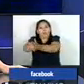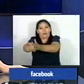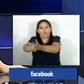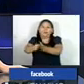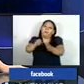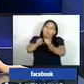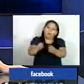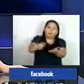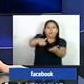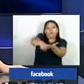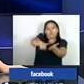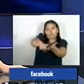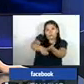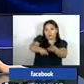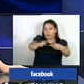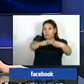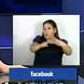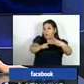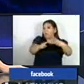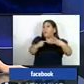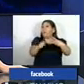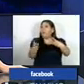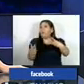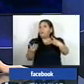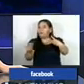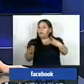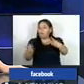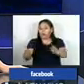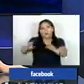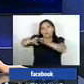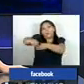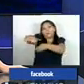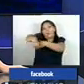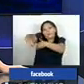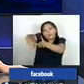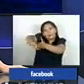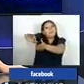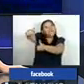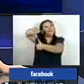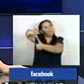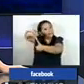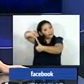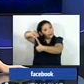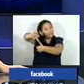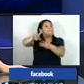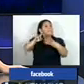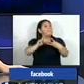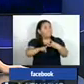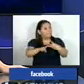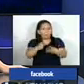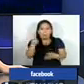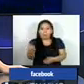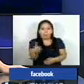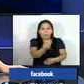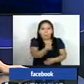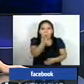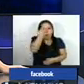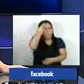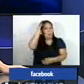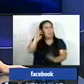y alcaldes, pero también a los del Parlamento Centroamericano, aunque la población dice